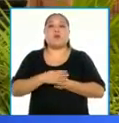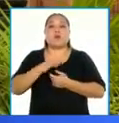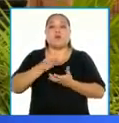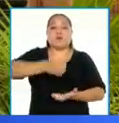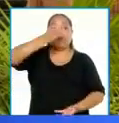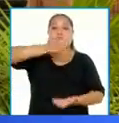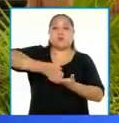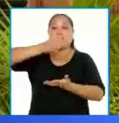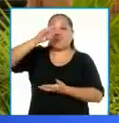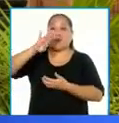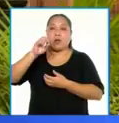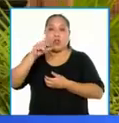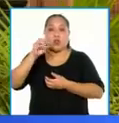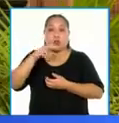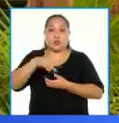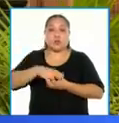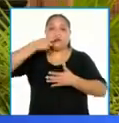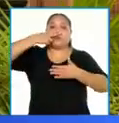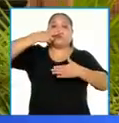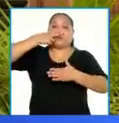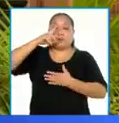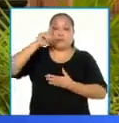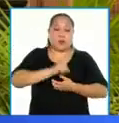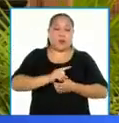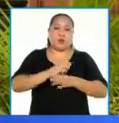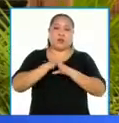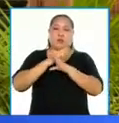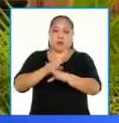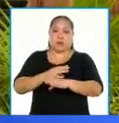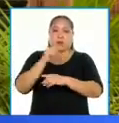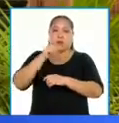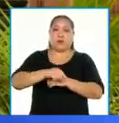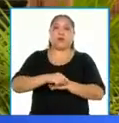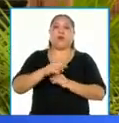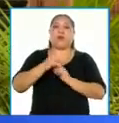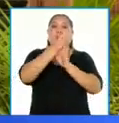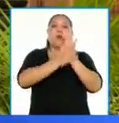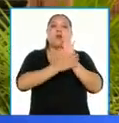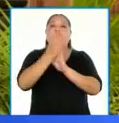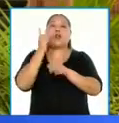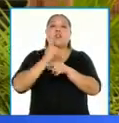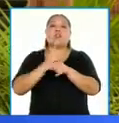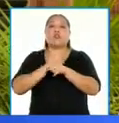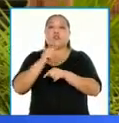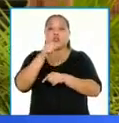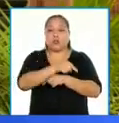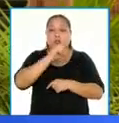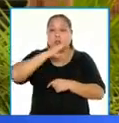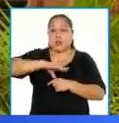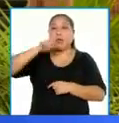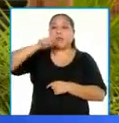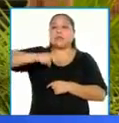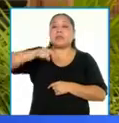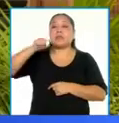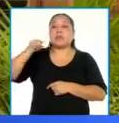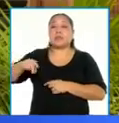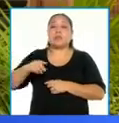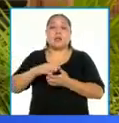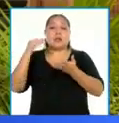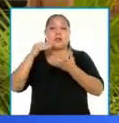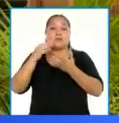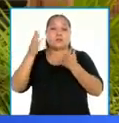de oxígeno y la venta de los balones de oxígeno, para evitar la especulación, la receta médica de que la persona tal requiere oxígeno, igualito se